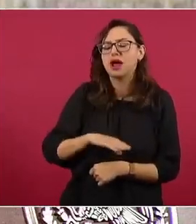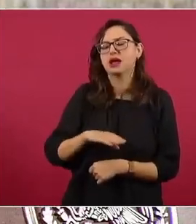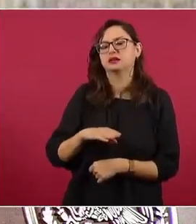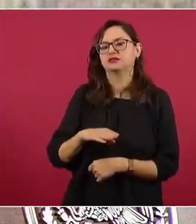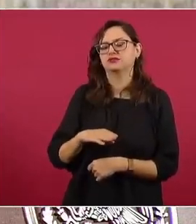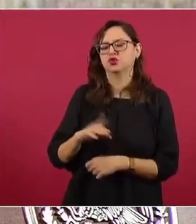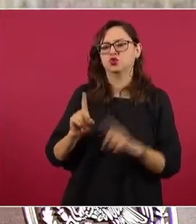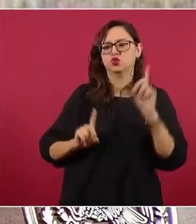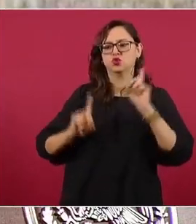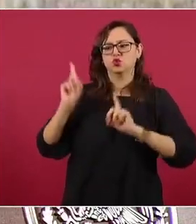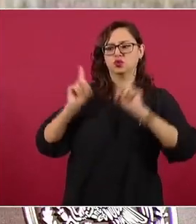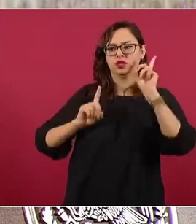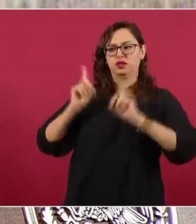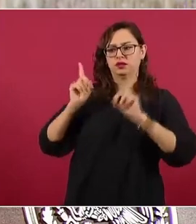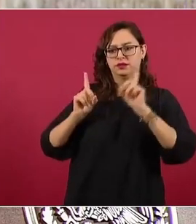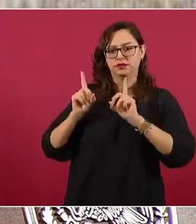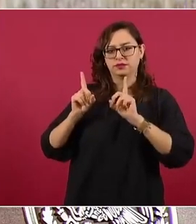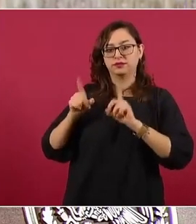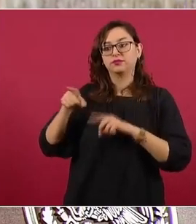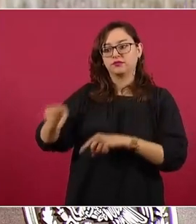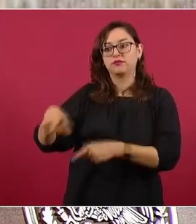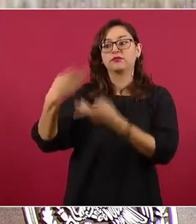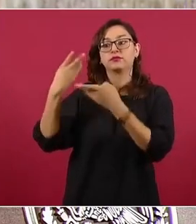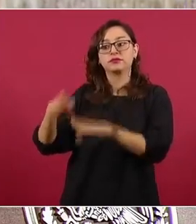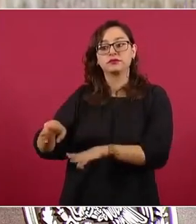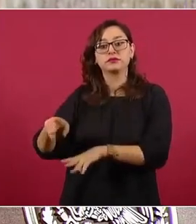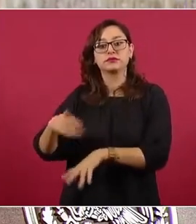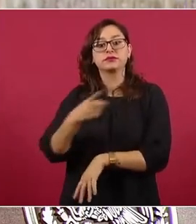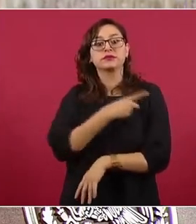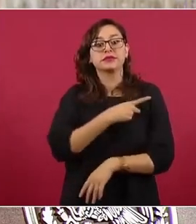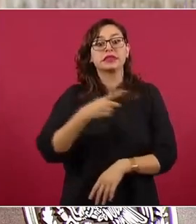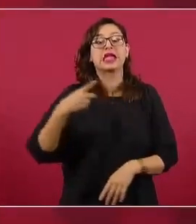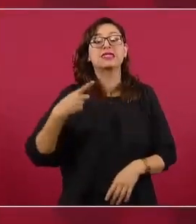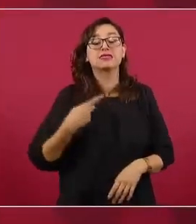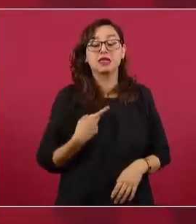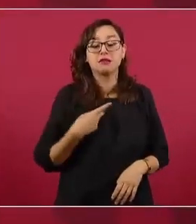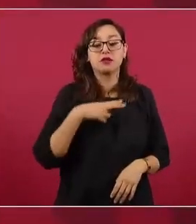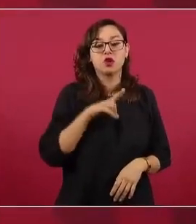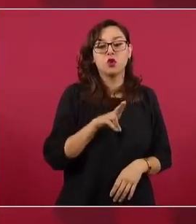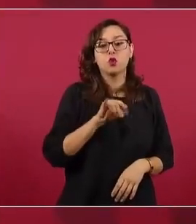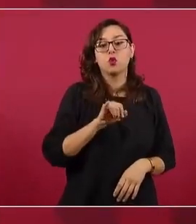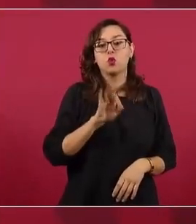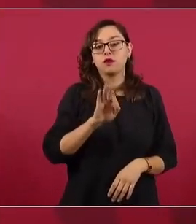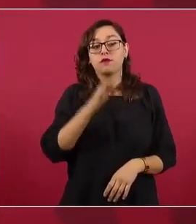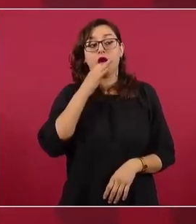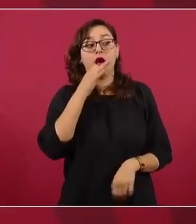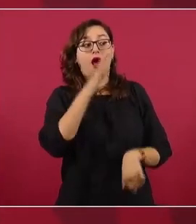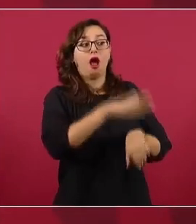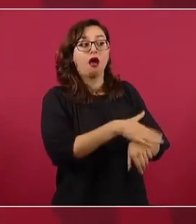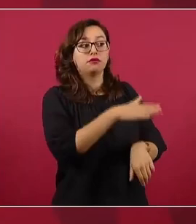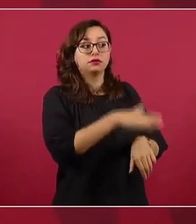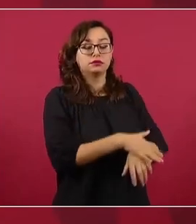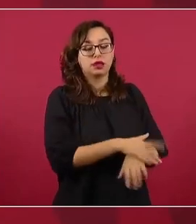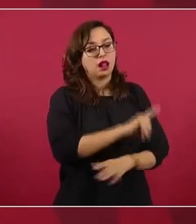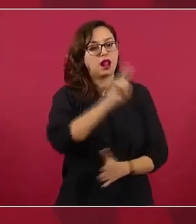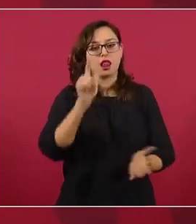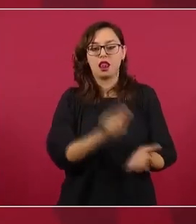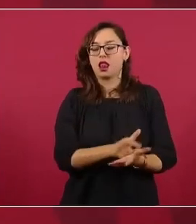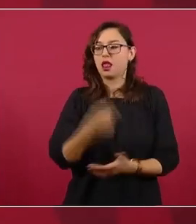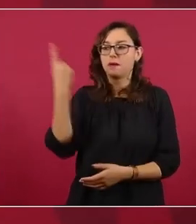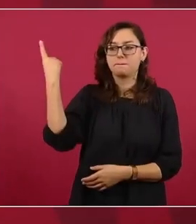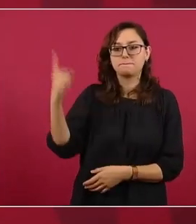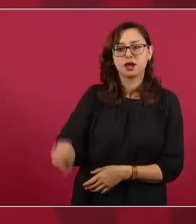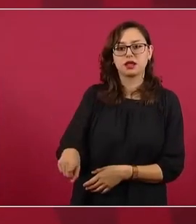son informadas por el sistema financiero por mandato directo de la ley a la UIF. Pero no